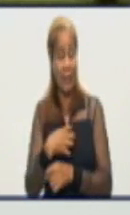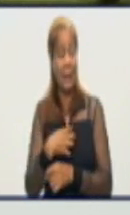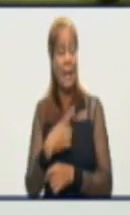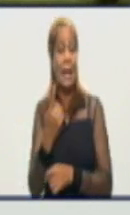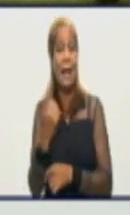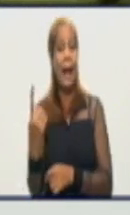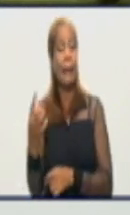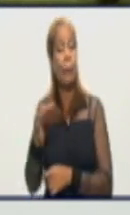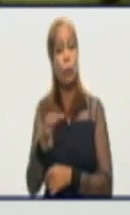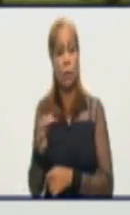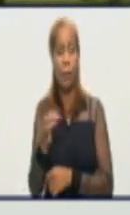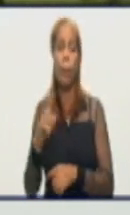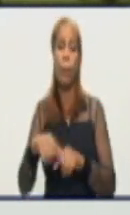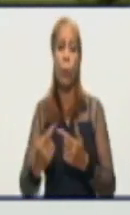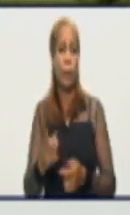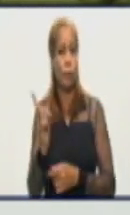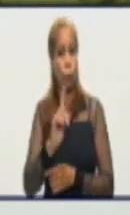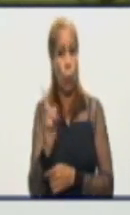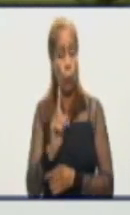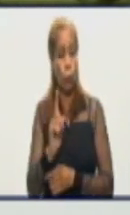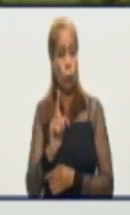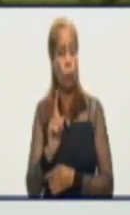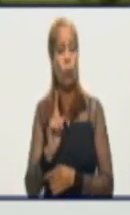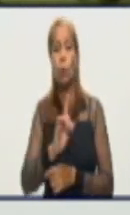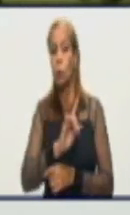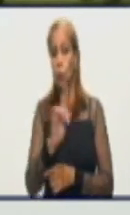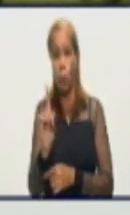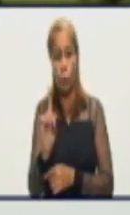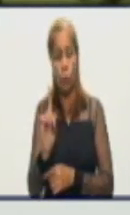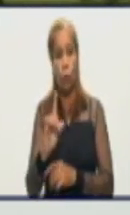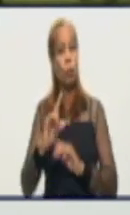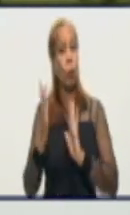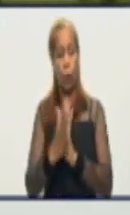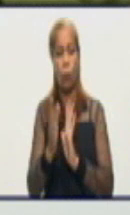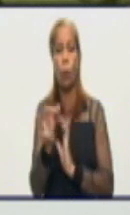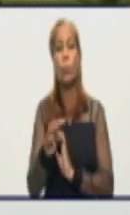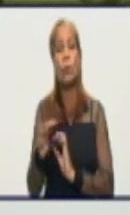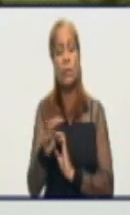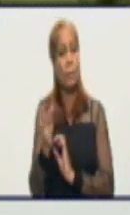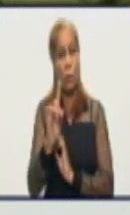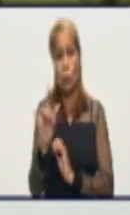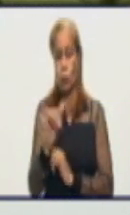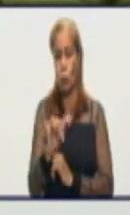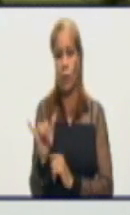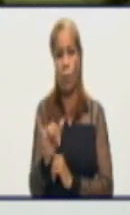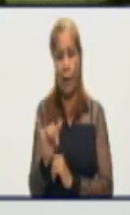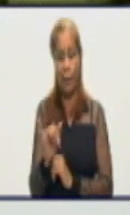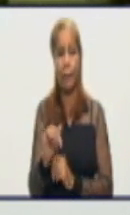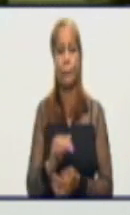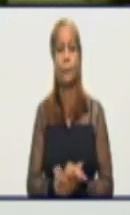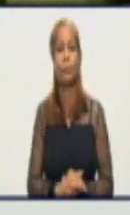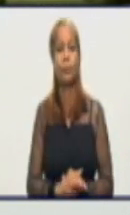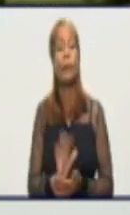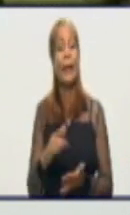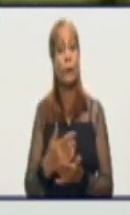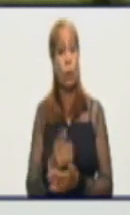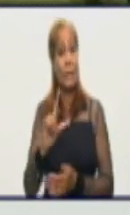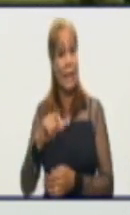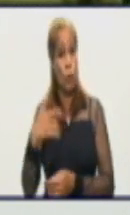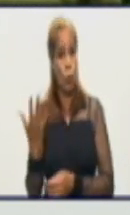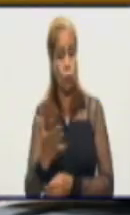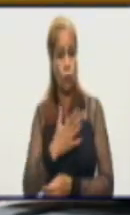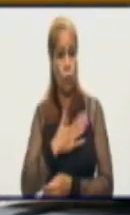iguales. No es lo mismo lo que sucede aquí en Bayamo, lo que sucede en Bartolomé Mazó, lo que pueda suceder en Niquero, por ejemplo. Bien, entonces nosotros